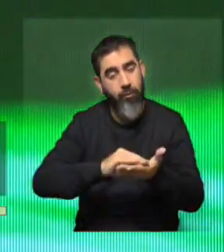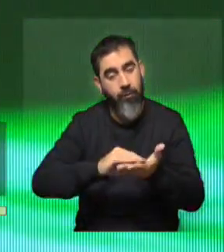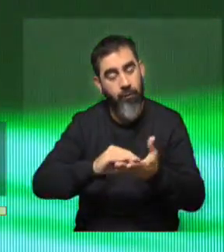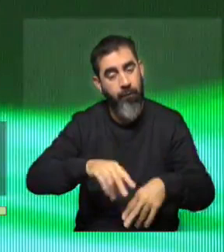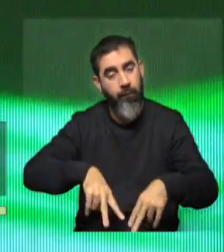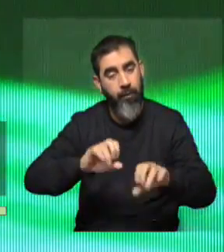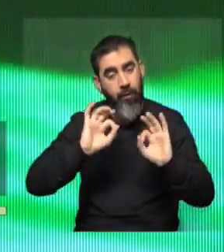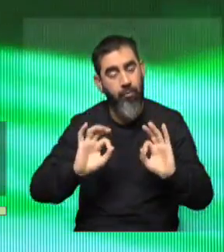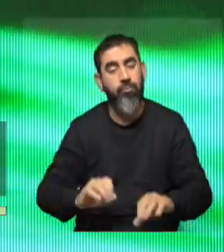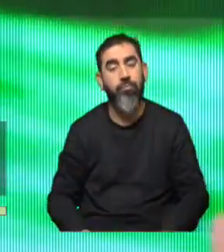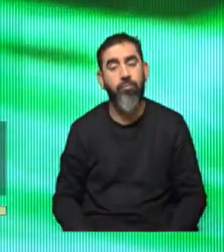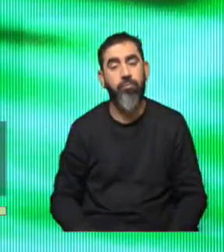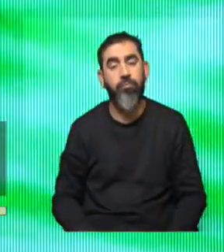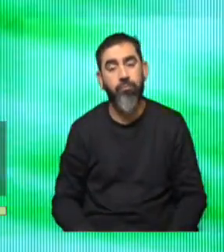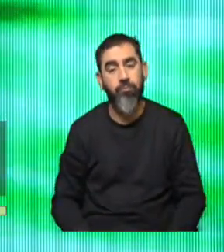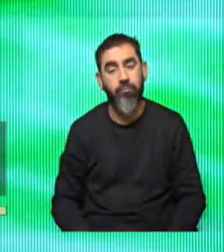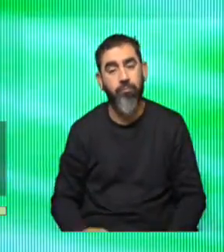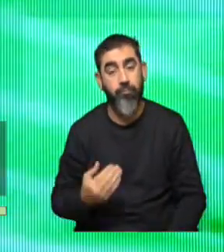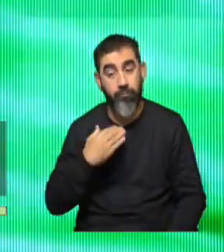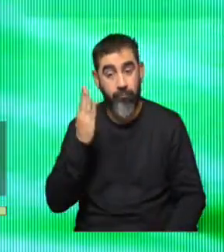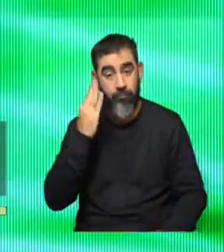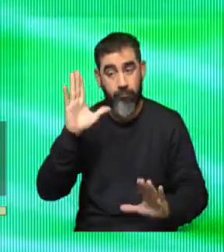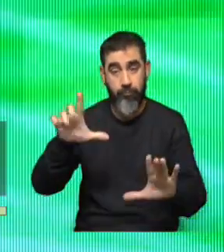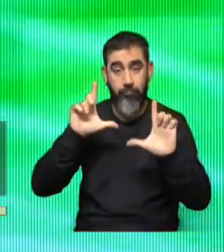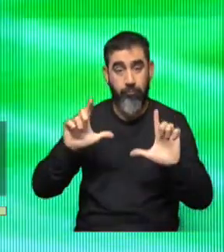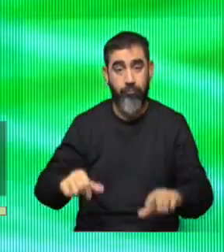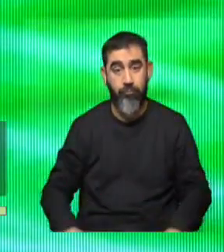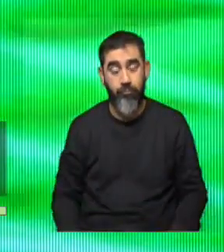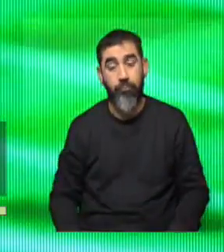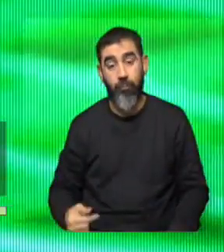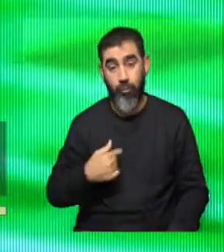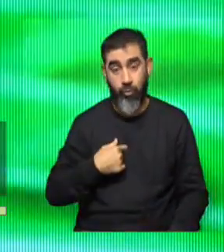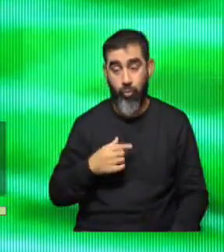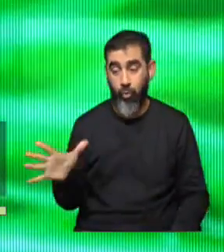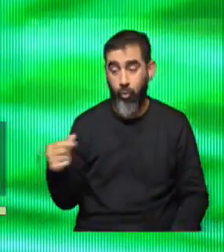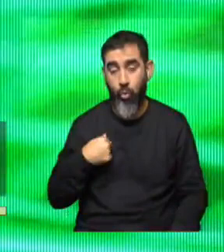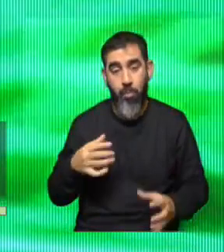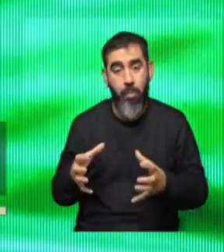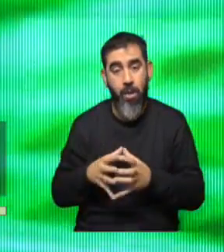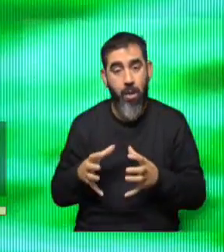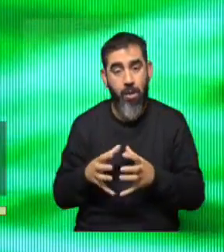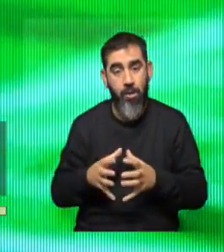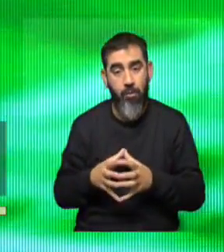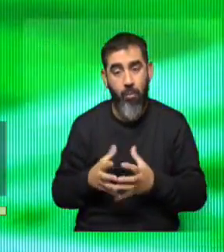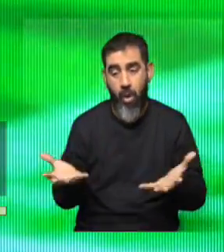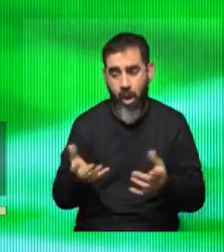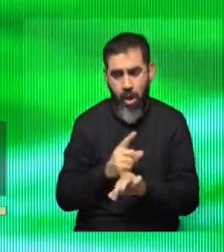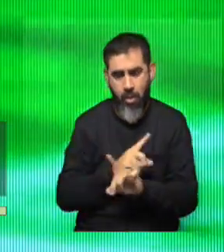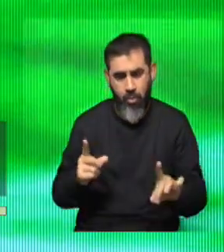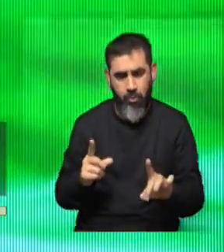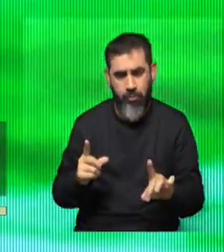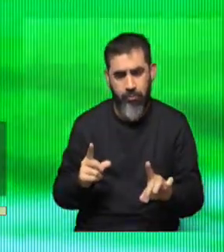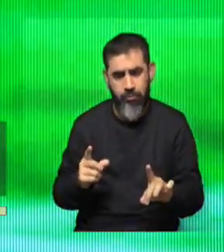investigue lo que se tenga que investigar se vio la cara allí lo dicho hoy todo mi equipo no es el pero no ahora si